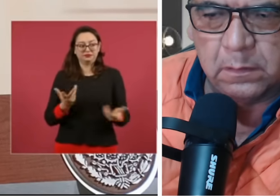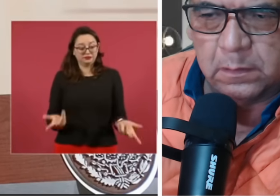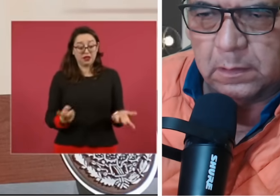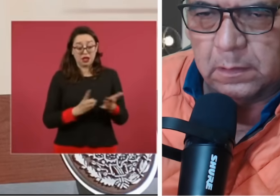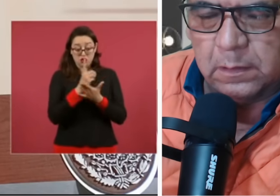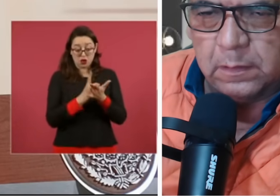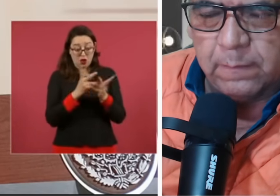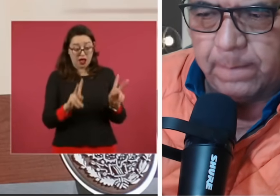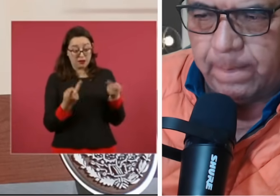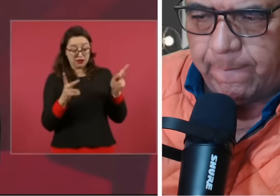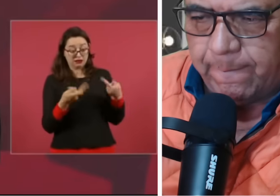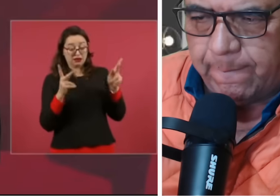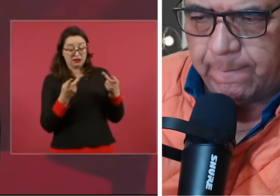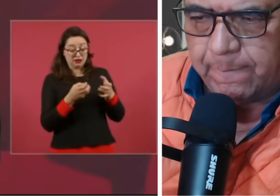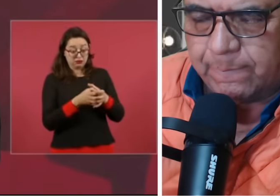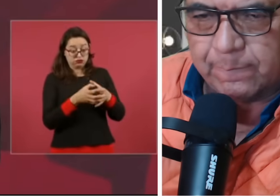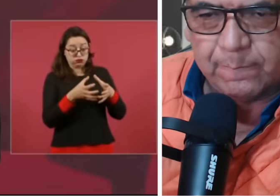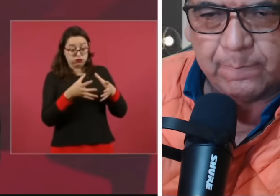violencia.